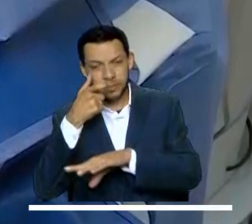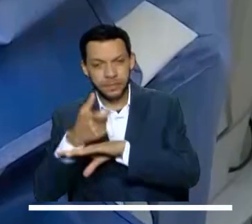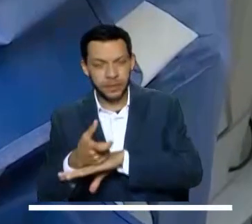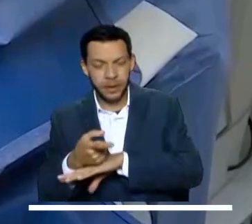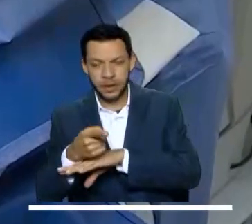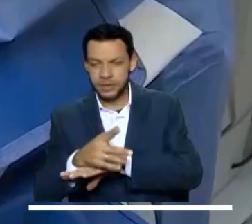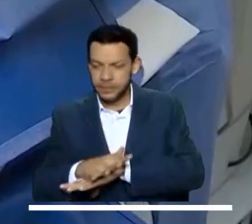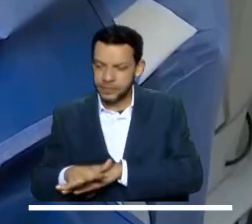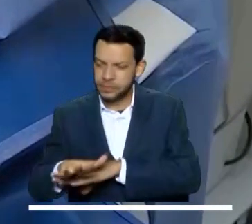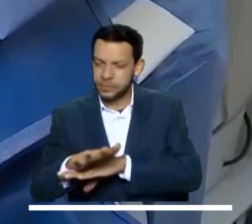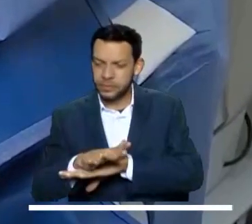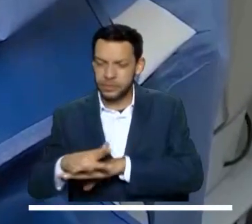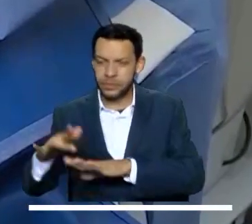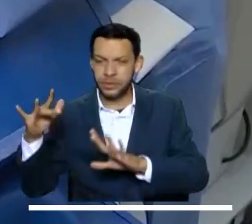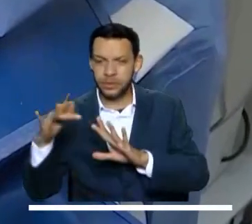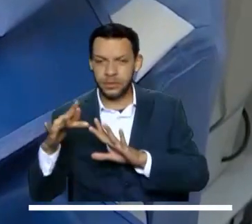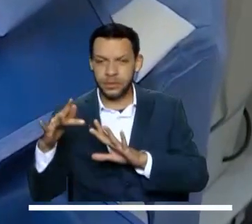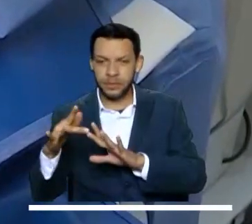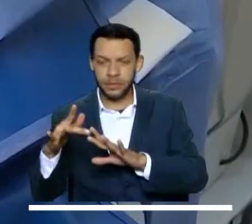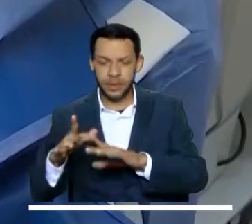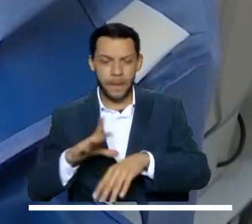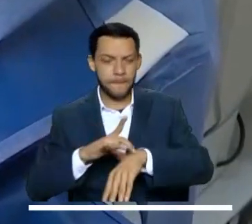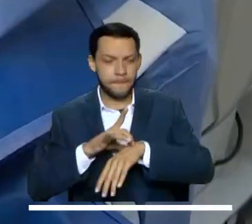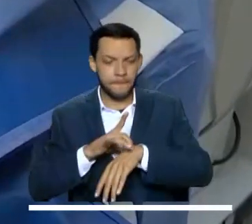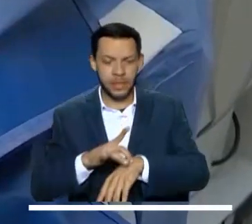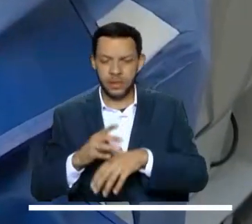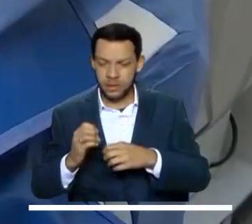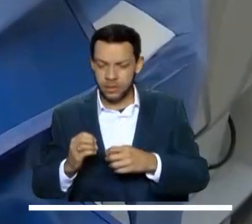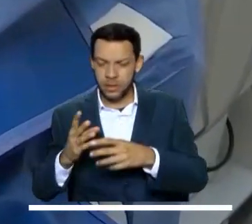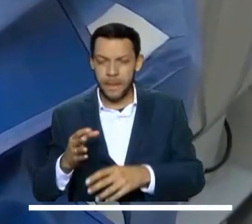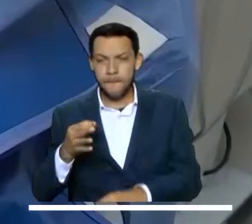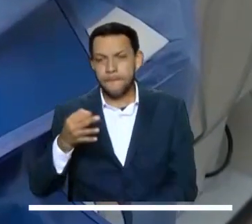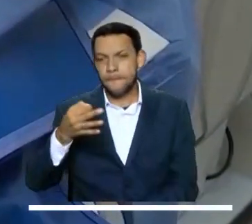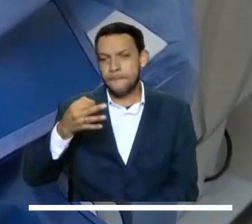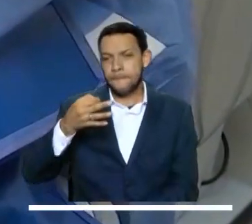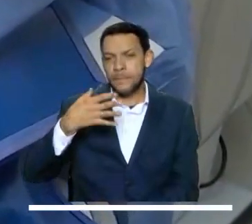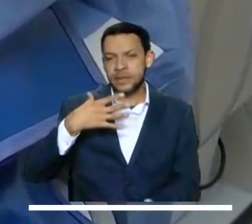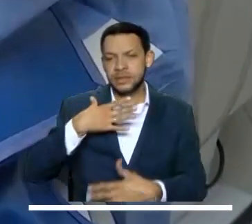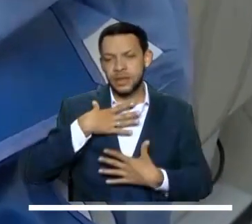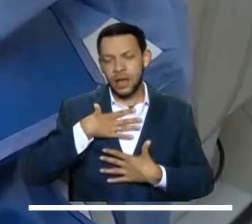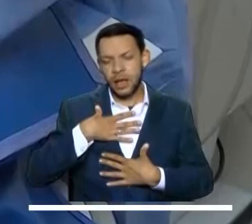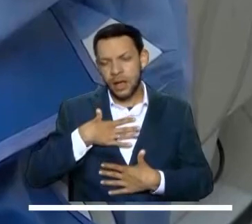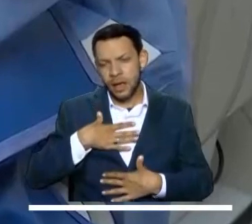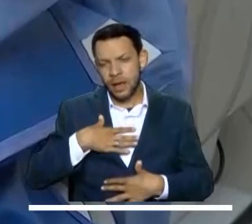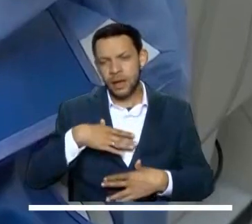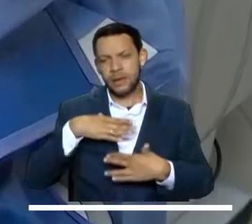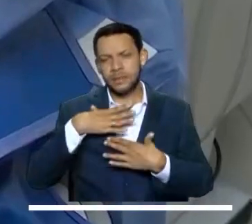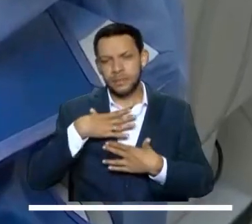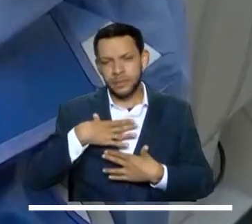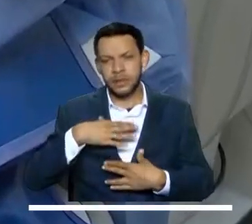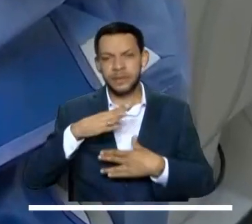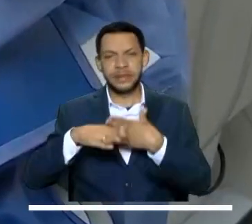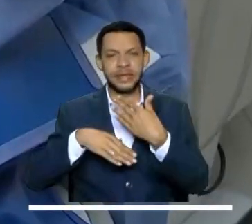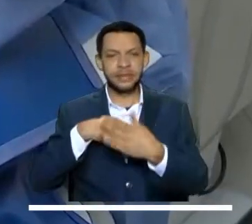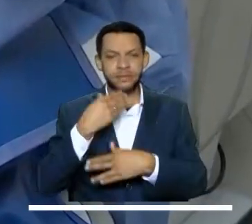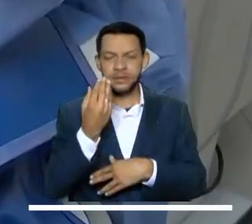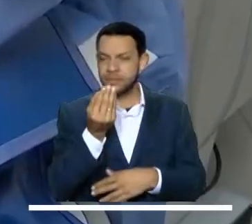sala y en la sala le vamos a aplicar un medicamento para tranquilizarla un poquito más y ya después procedemos a aplicarle la